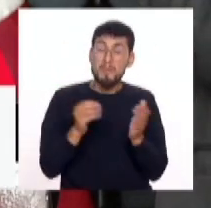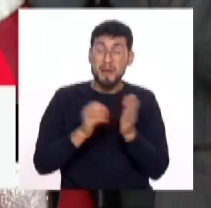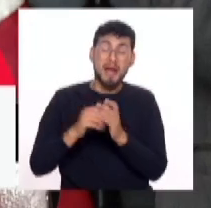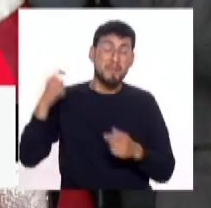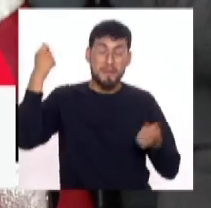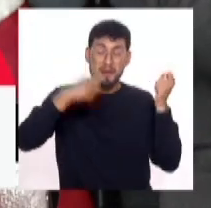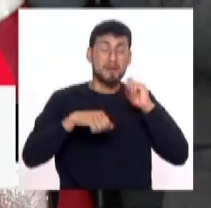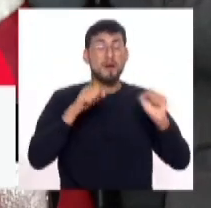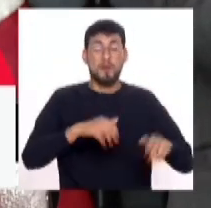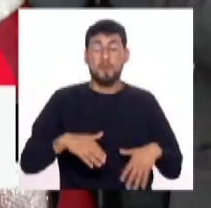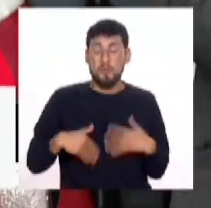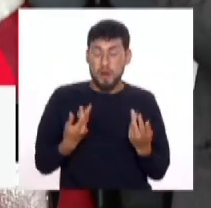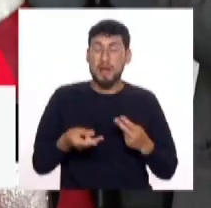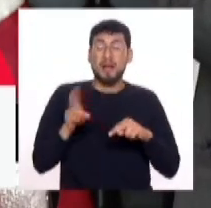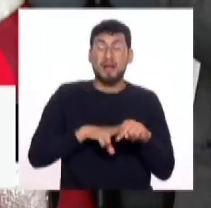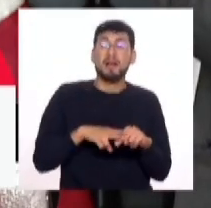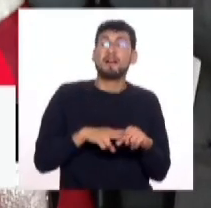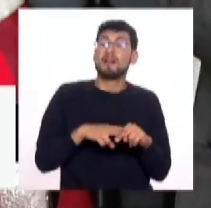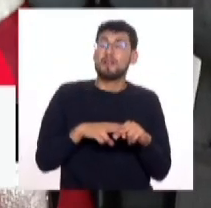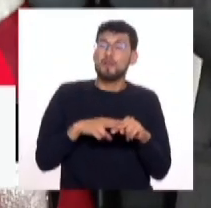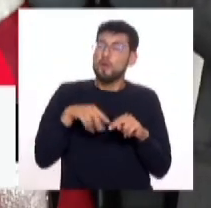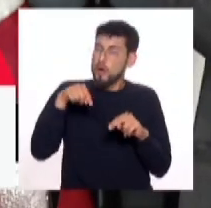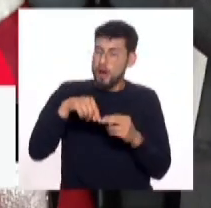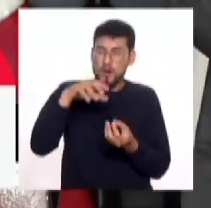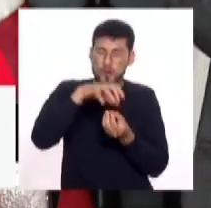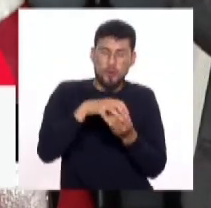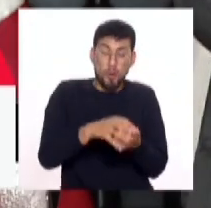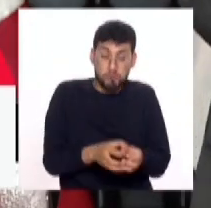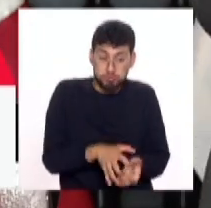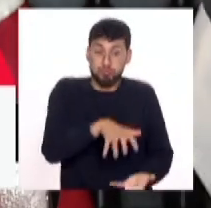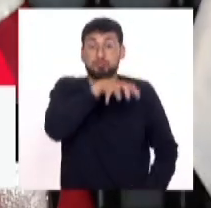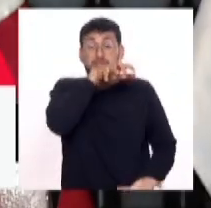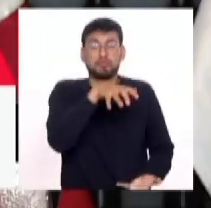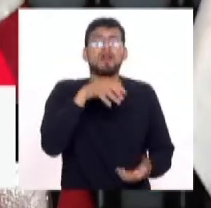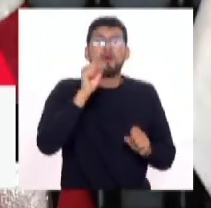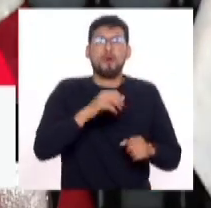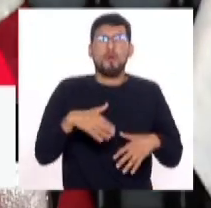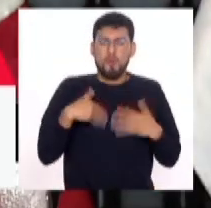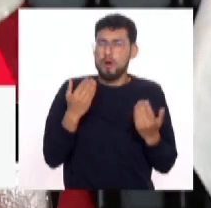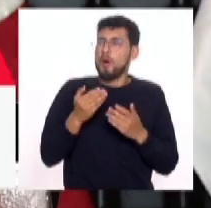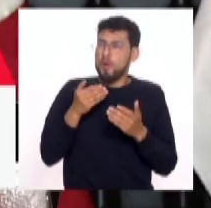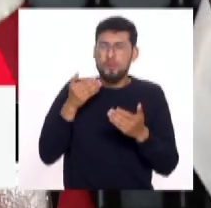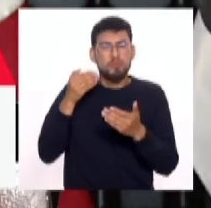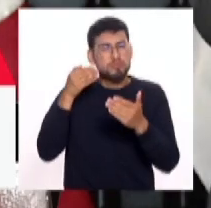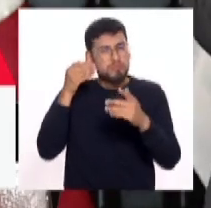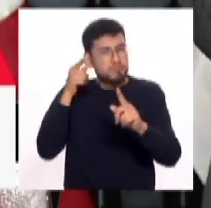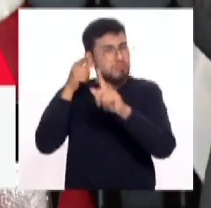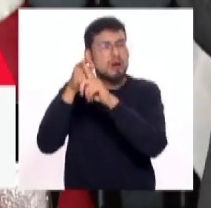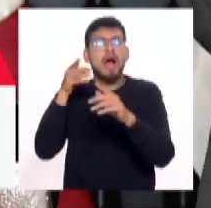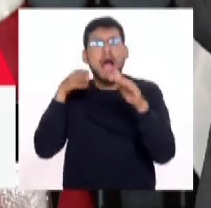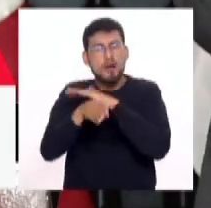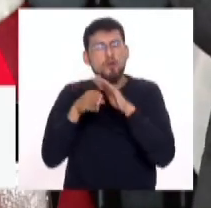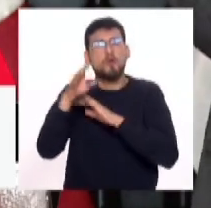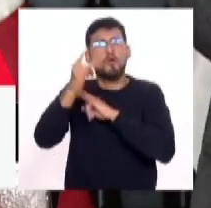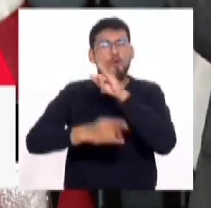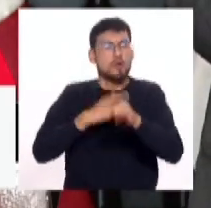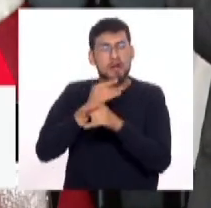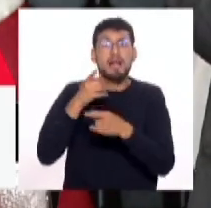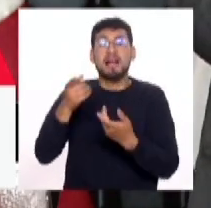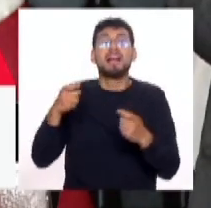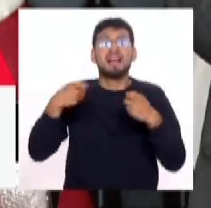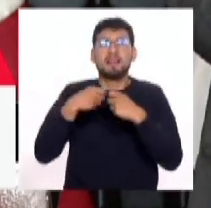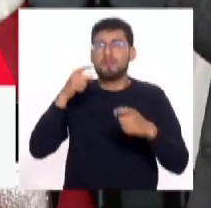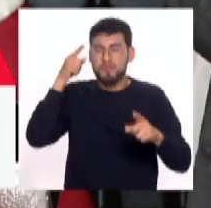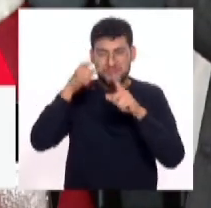inversión para incrementar las reservas y garantizar nuestro camino al acceso universal a la energía, que